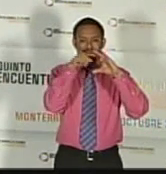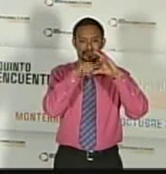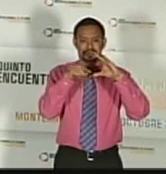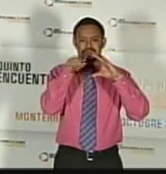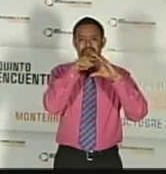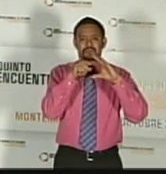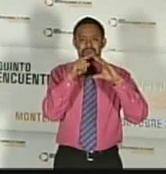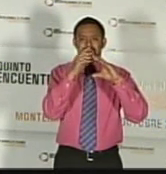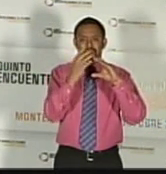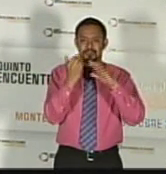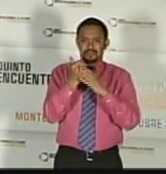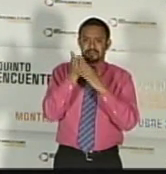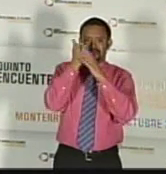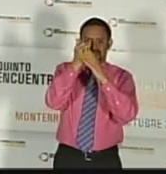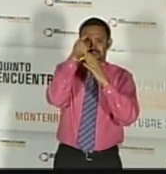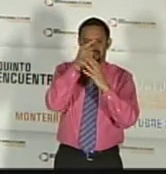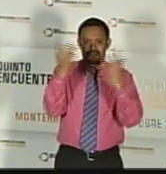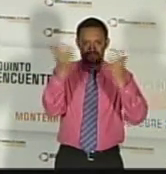co-creación. Y en